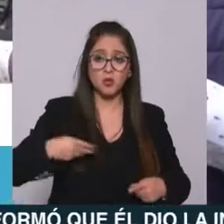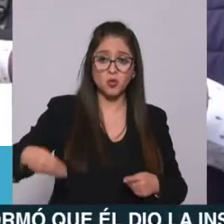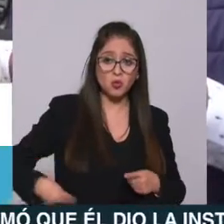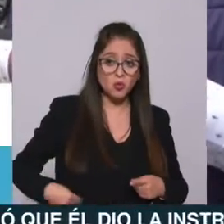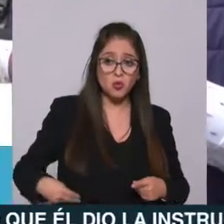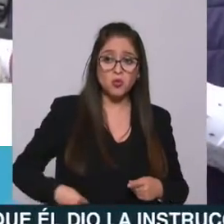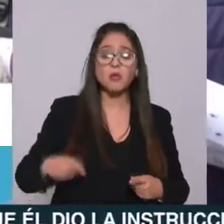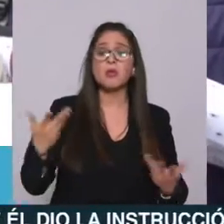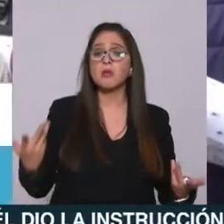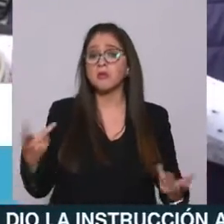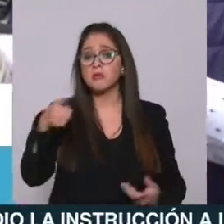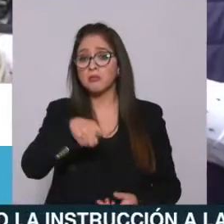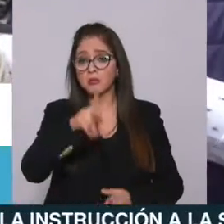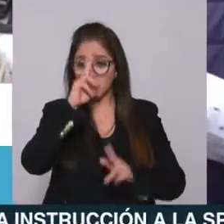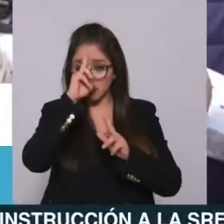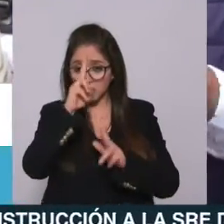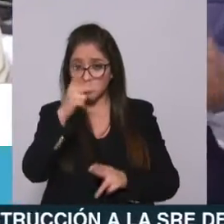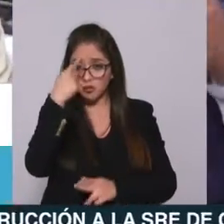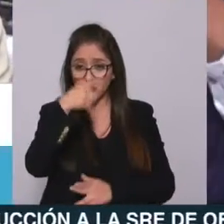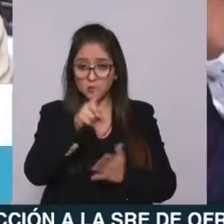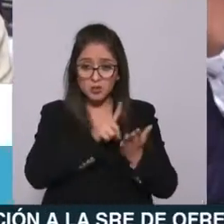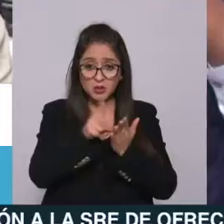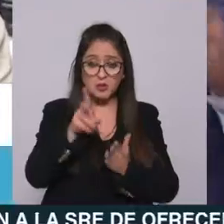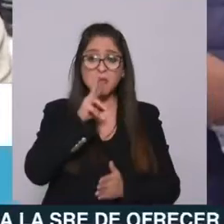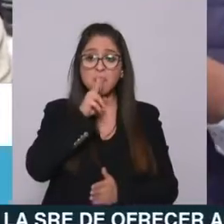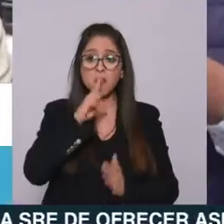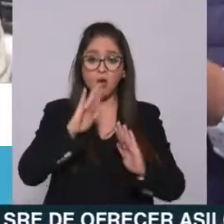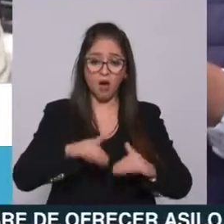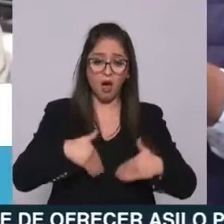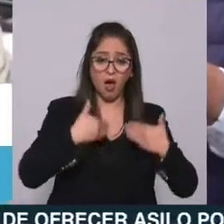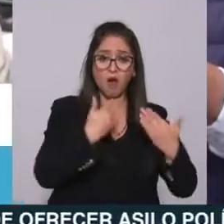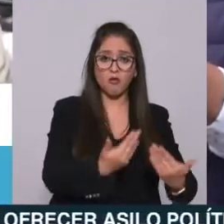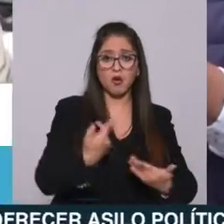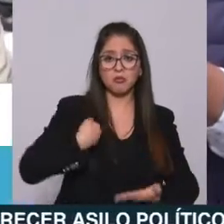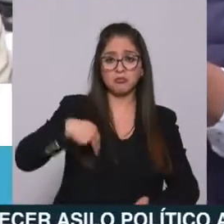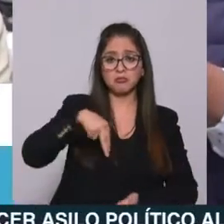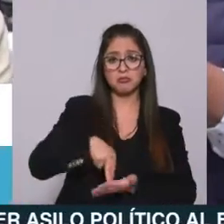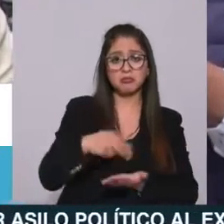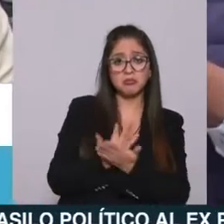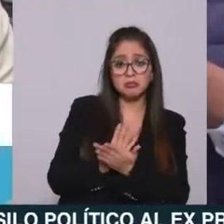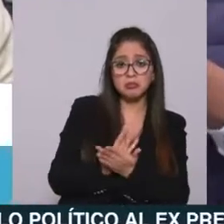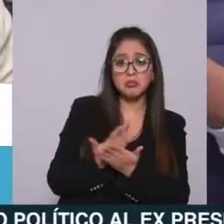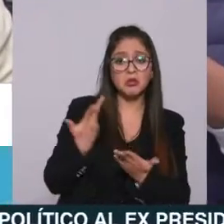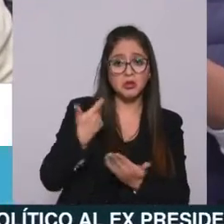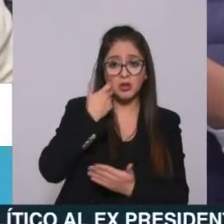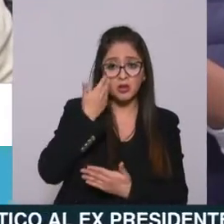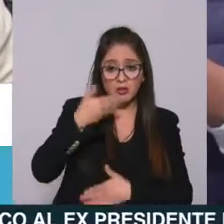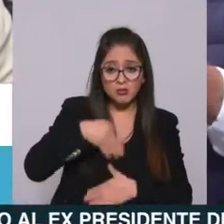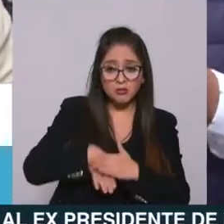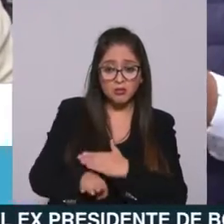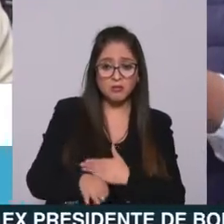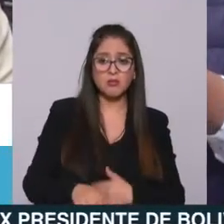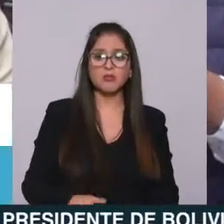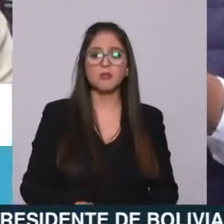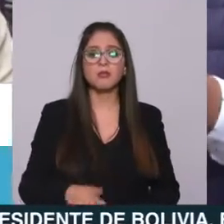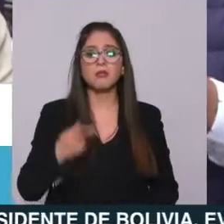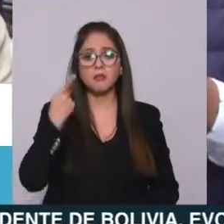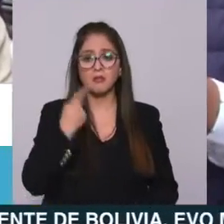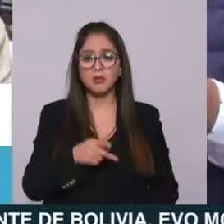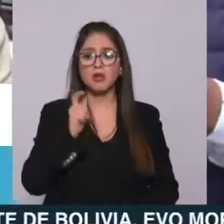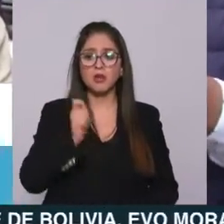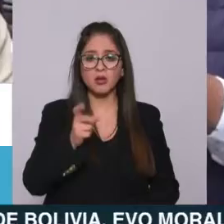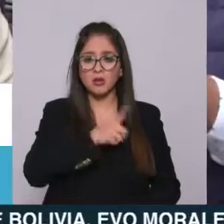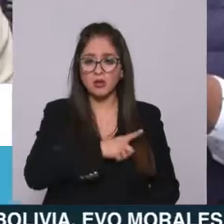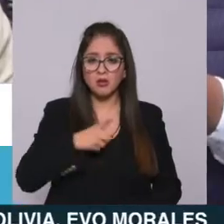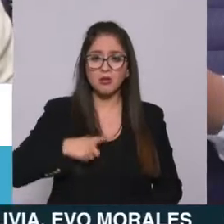decisión. Si cree que aquí le sirvo afuera más, pues aquí estaremos en un trabajo. Pero bueno, ya, sí es una causa